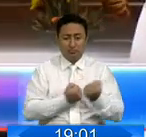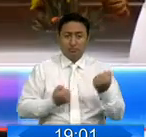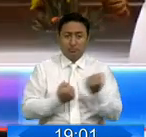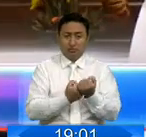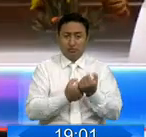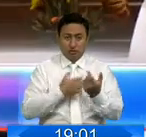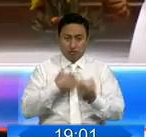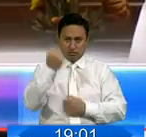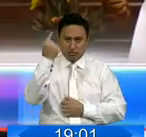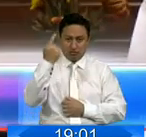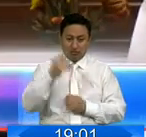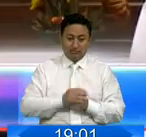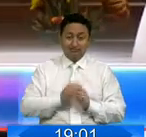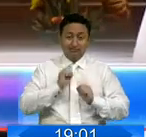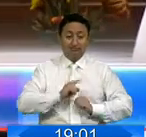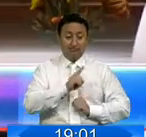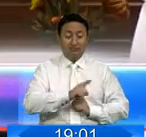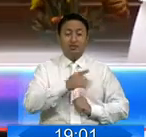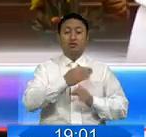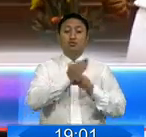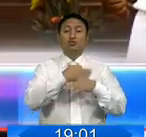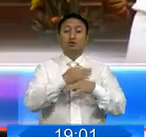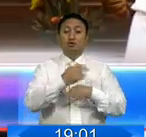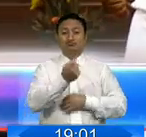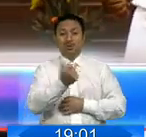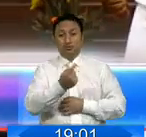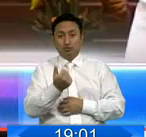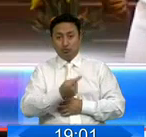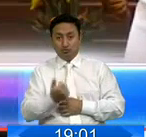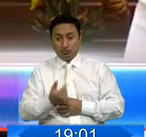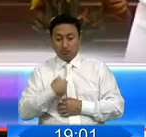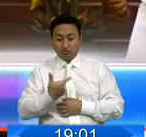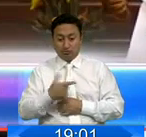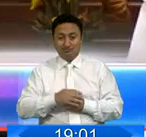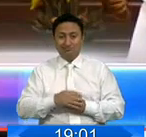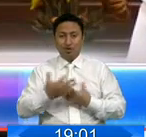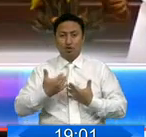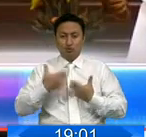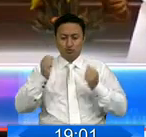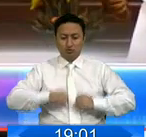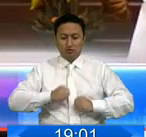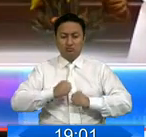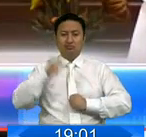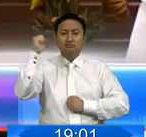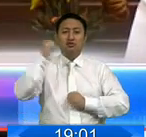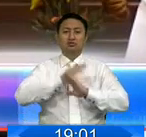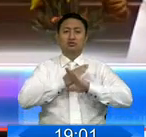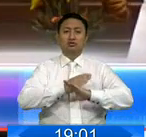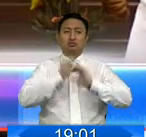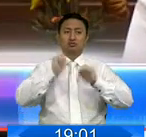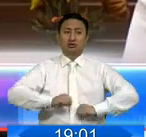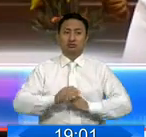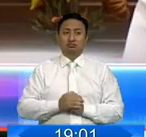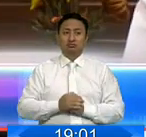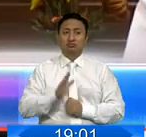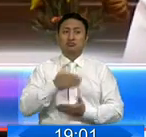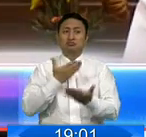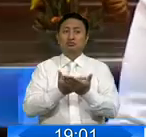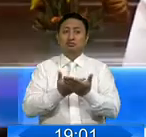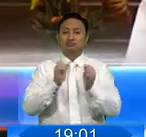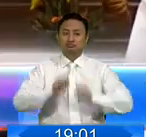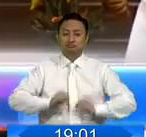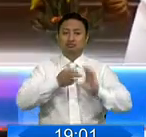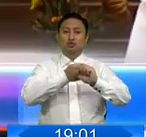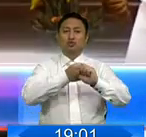entiendo que liberarme de las funciones busca garantizar mi legítimo derecho a la defensa, presentaré la